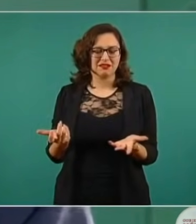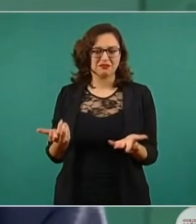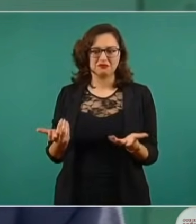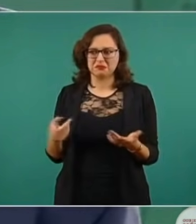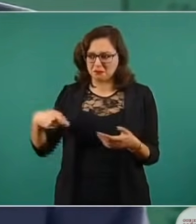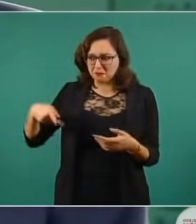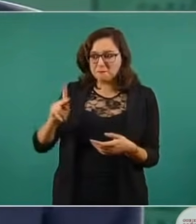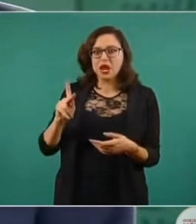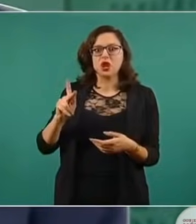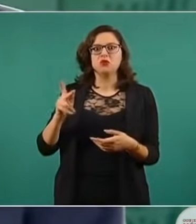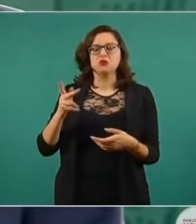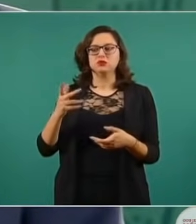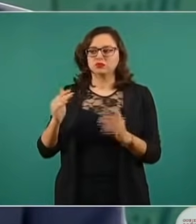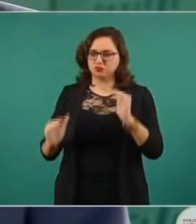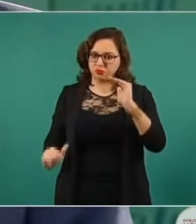con